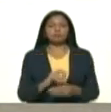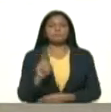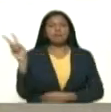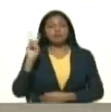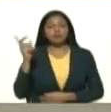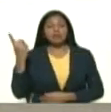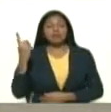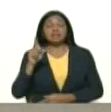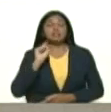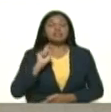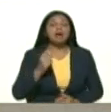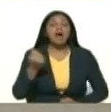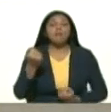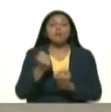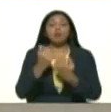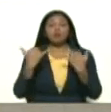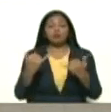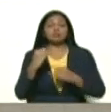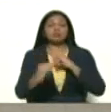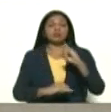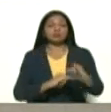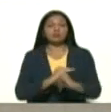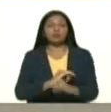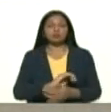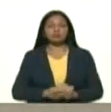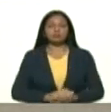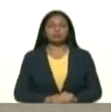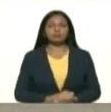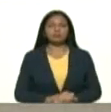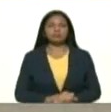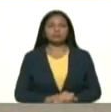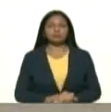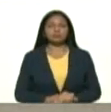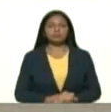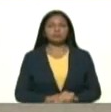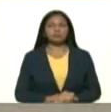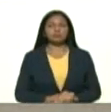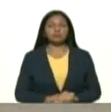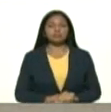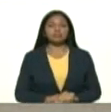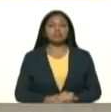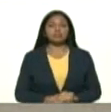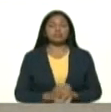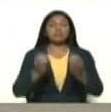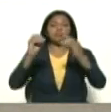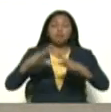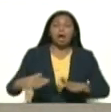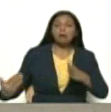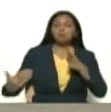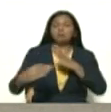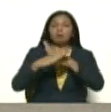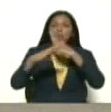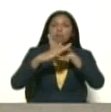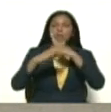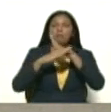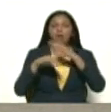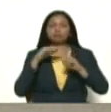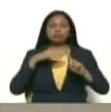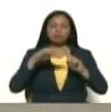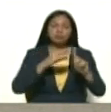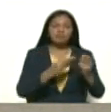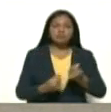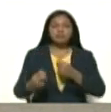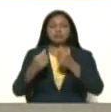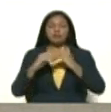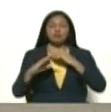necesita apoyo internacional. Y que cesen las sanciones, la persecución y